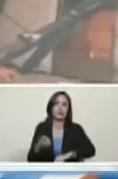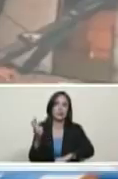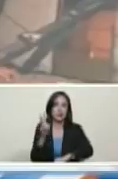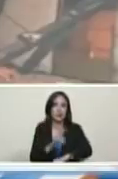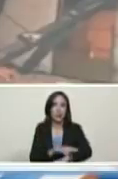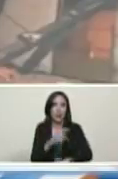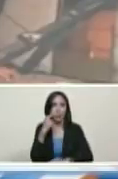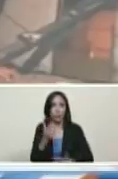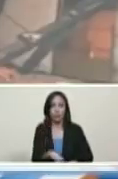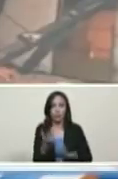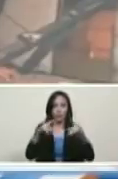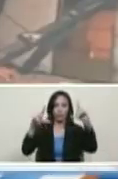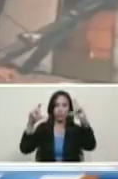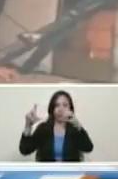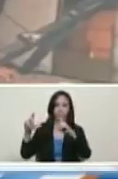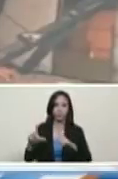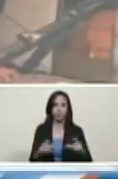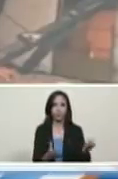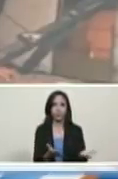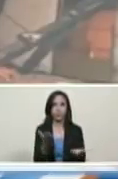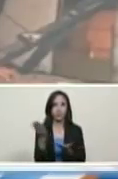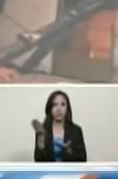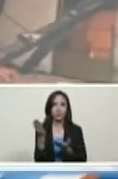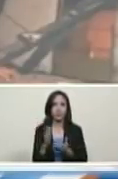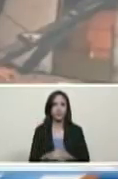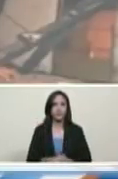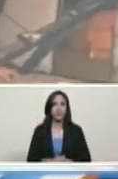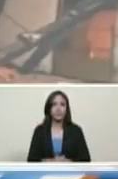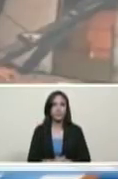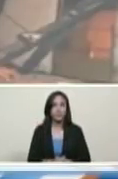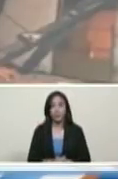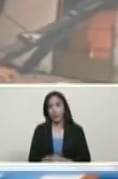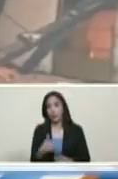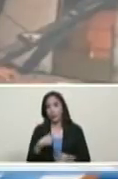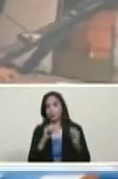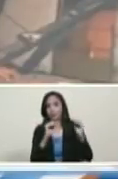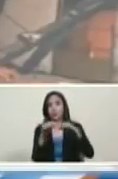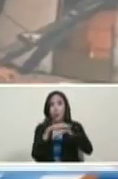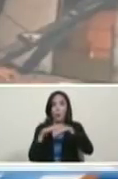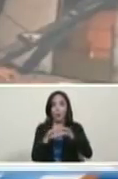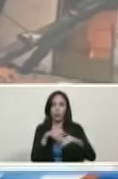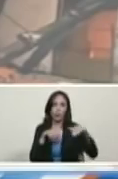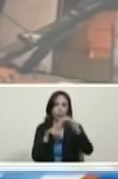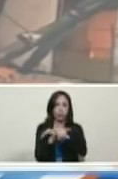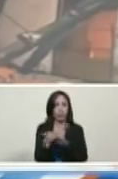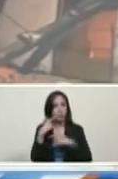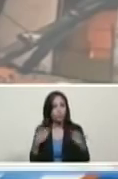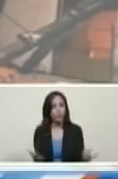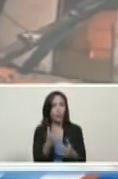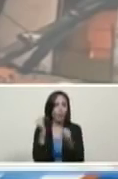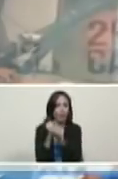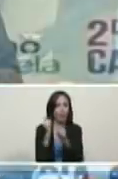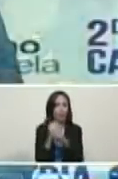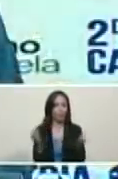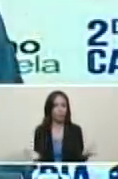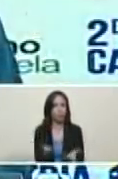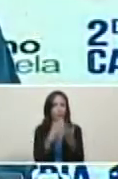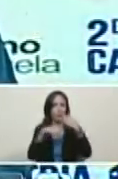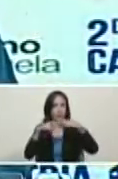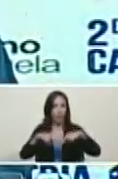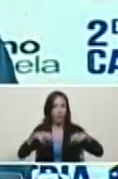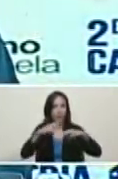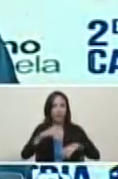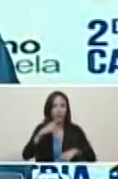dije a todos los ministros, vamos a meternos de frente ahora con más trabajo social, más